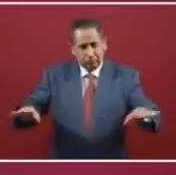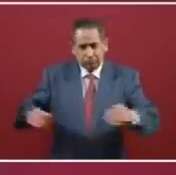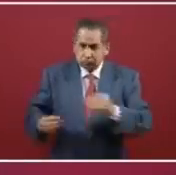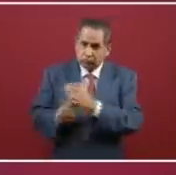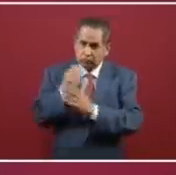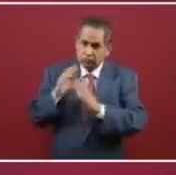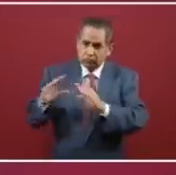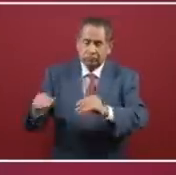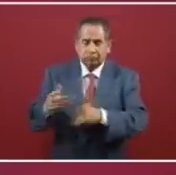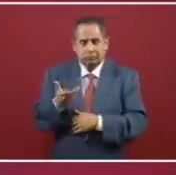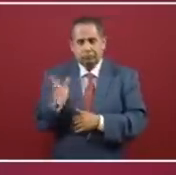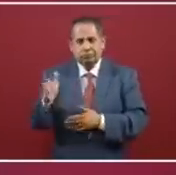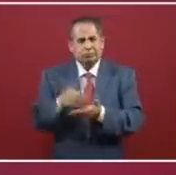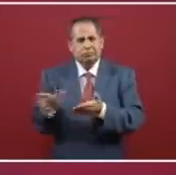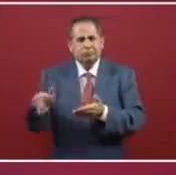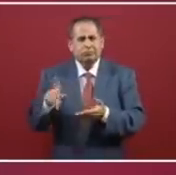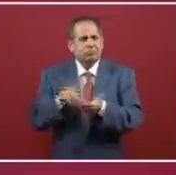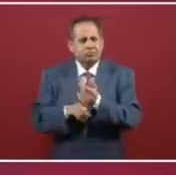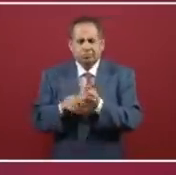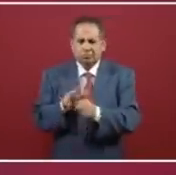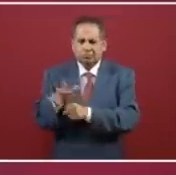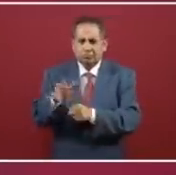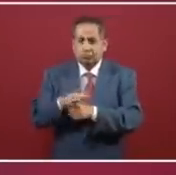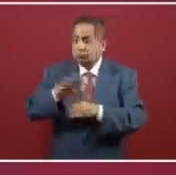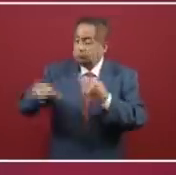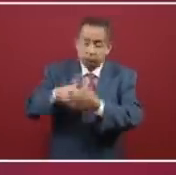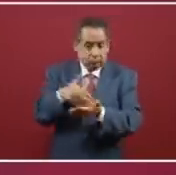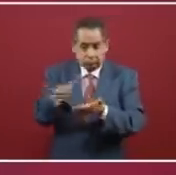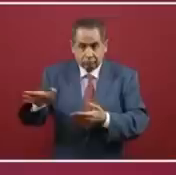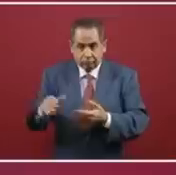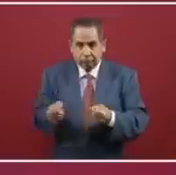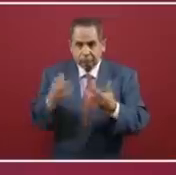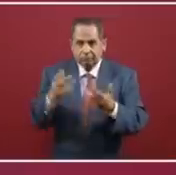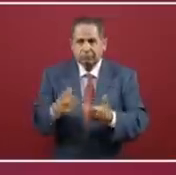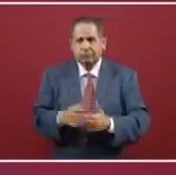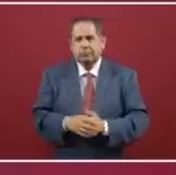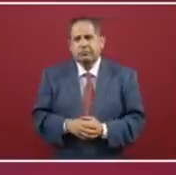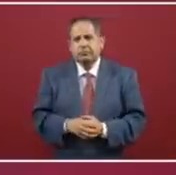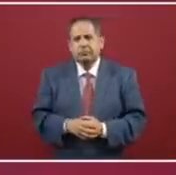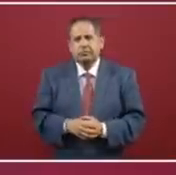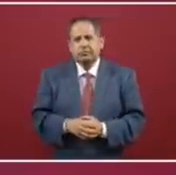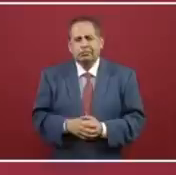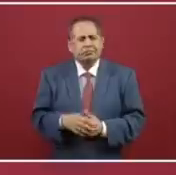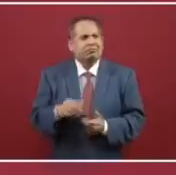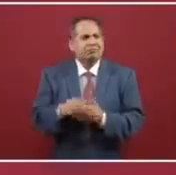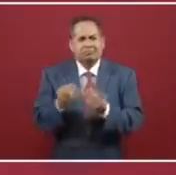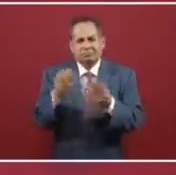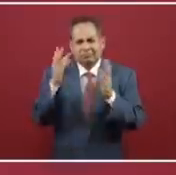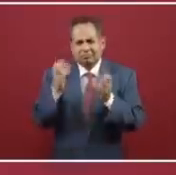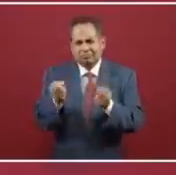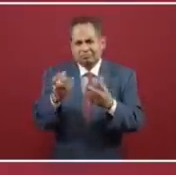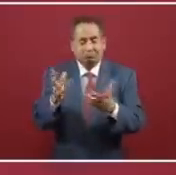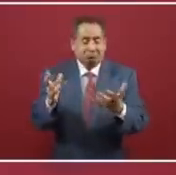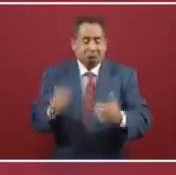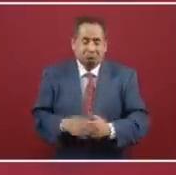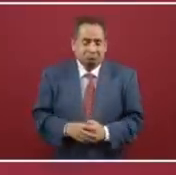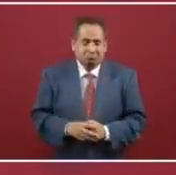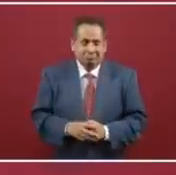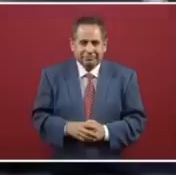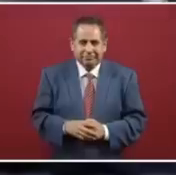en diciembre cuánto ser yo tengo personal sufrí corría todos cuántos eran verán algunos